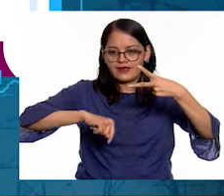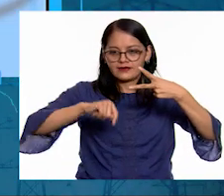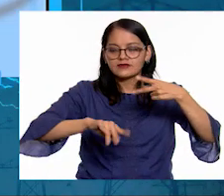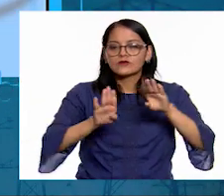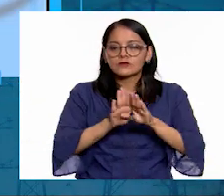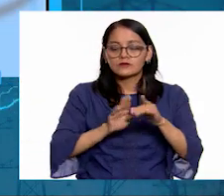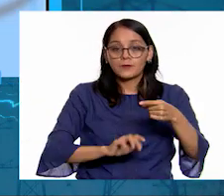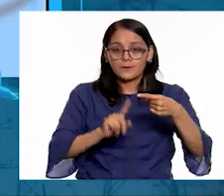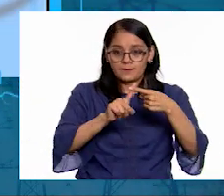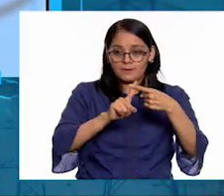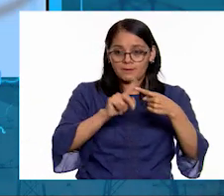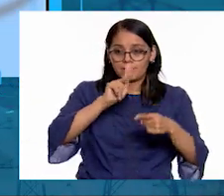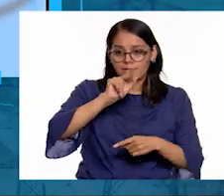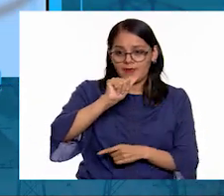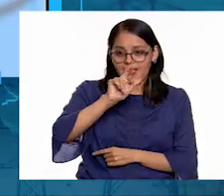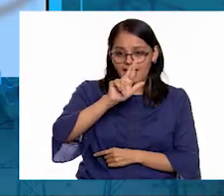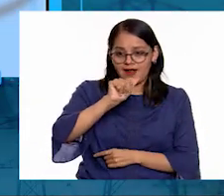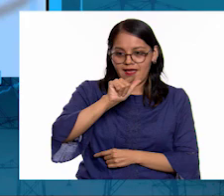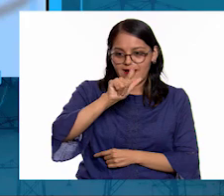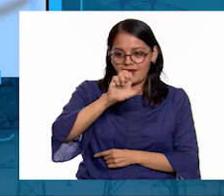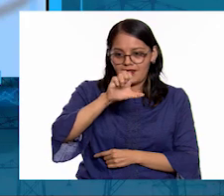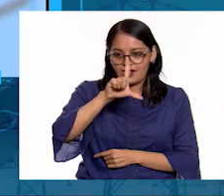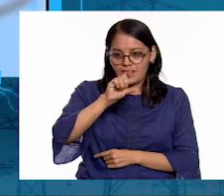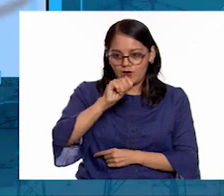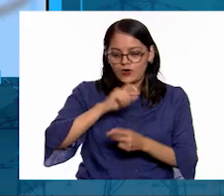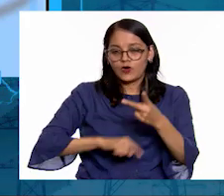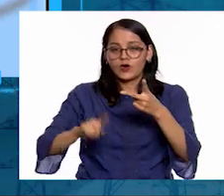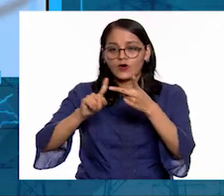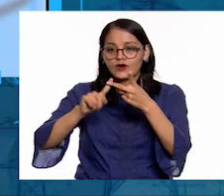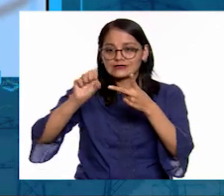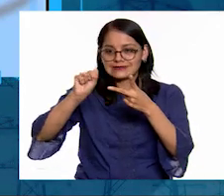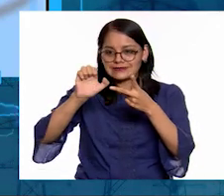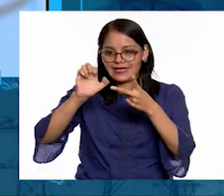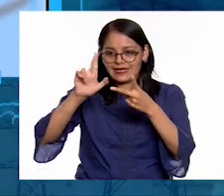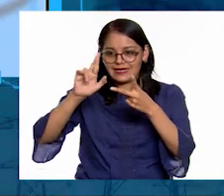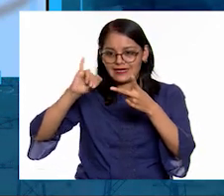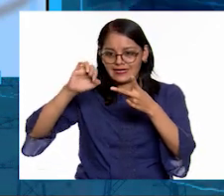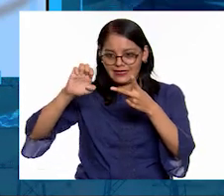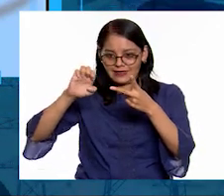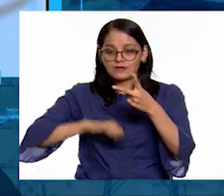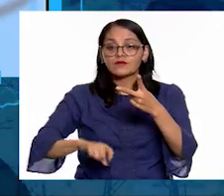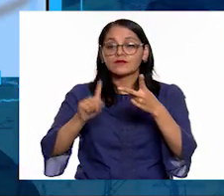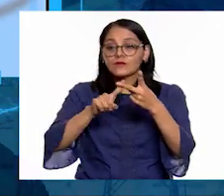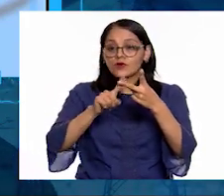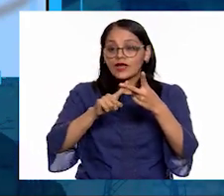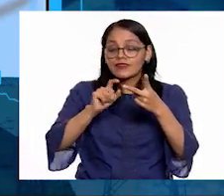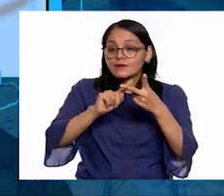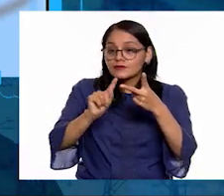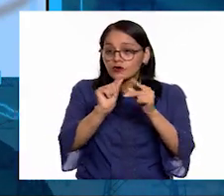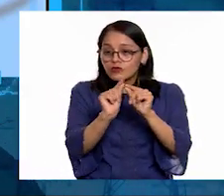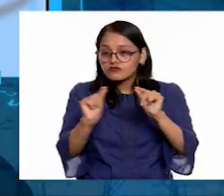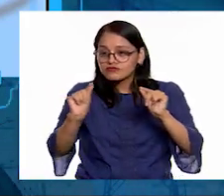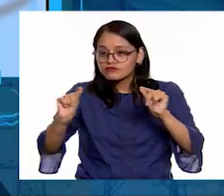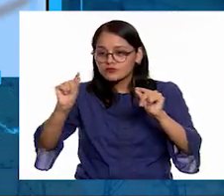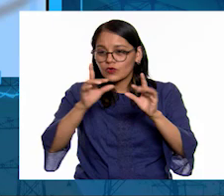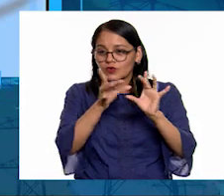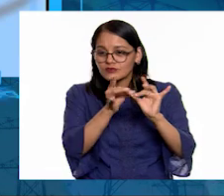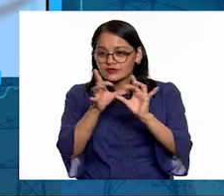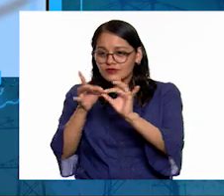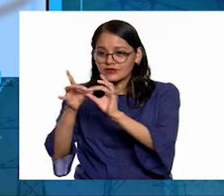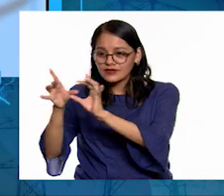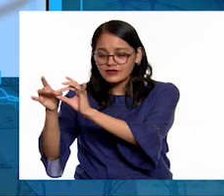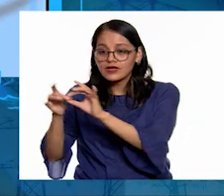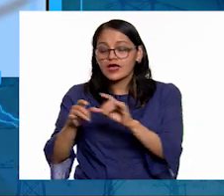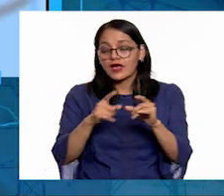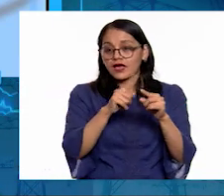luces, en paralelo o en serie. Cuando están conectadas en serie, si se funde o se afloja uno de los focos,